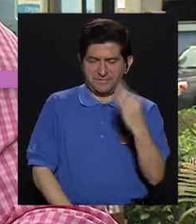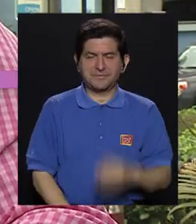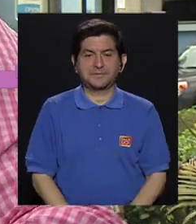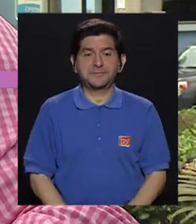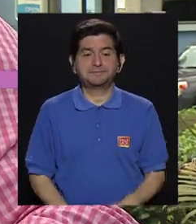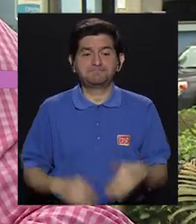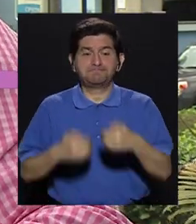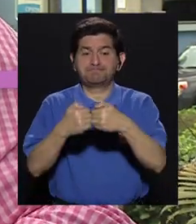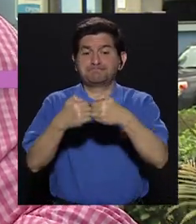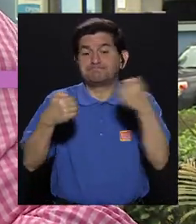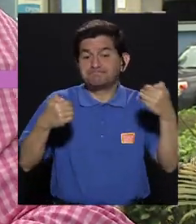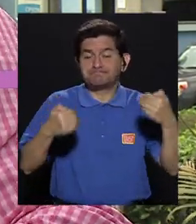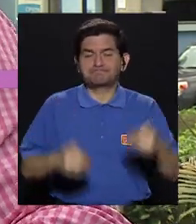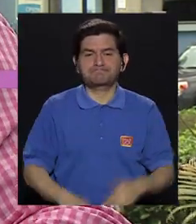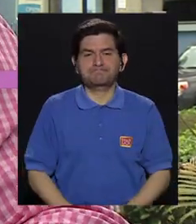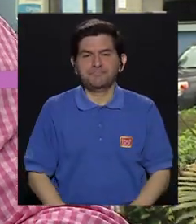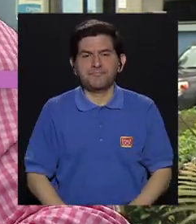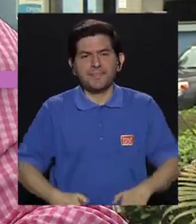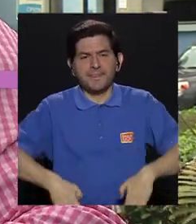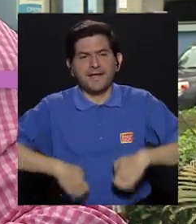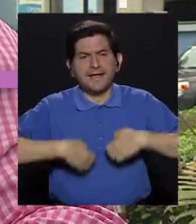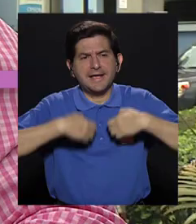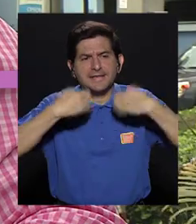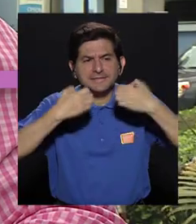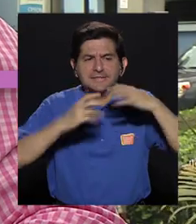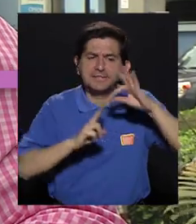bueno, pues aparte, pues existen